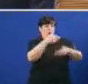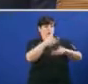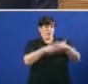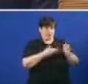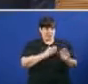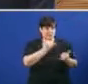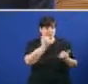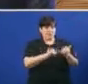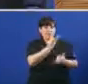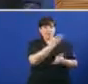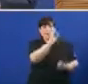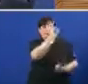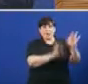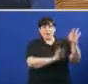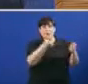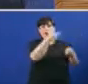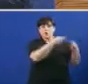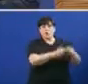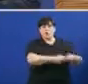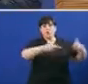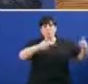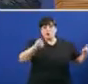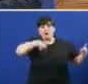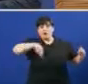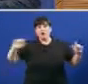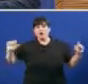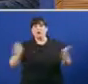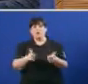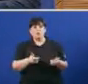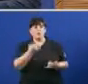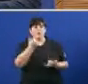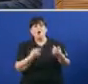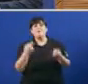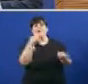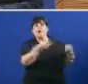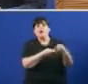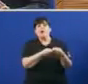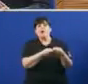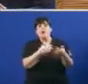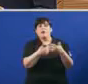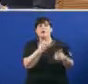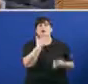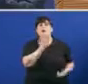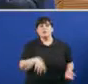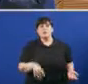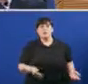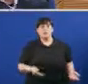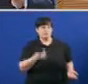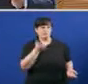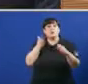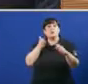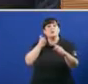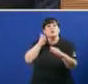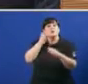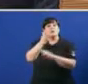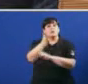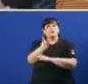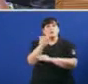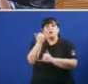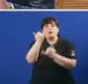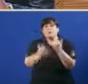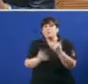44%. Mire, señoría, a verdade e a certeza é que cando un cidadán pasa pola